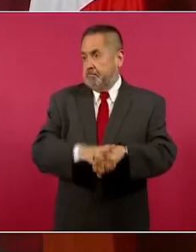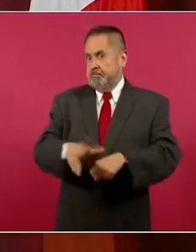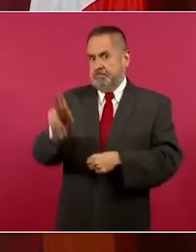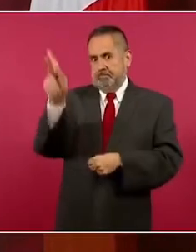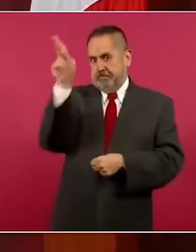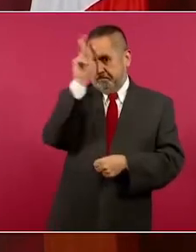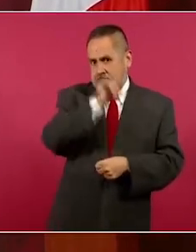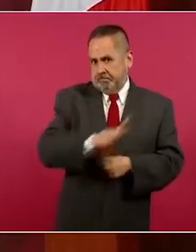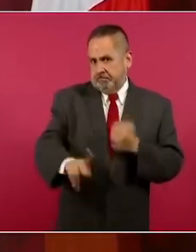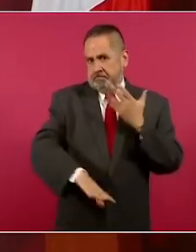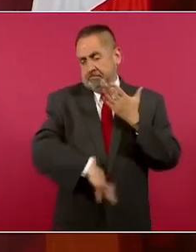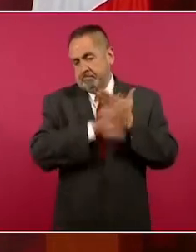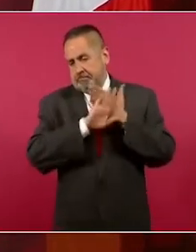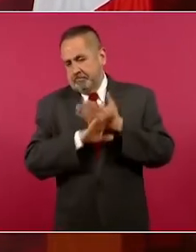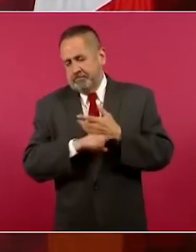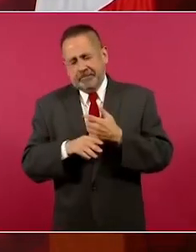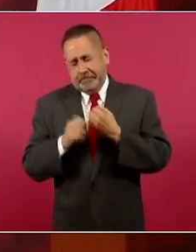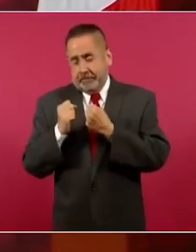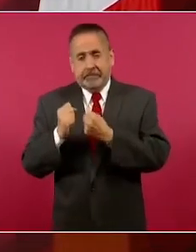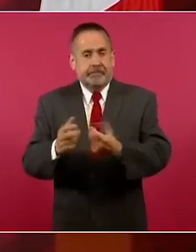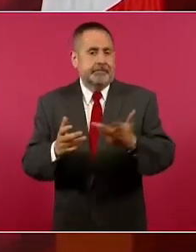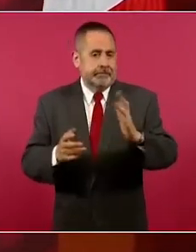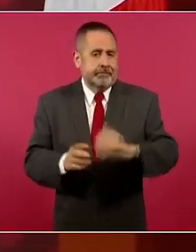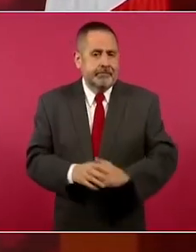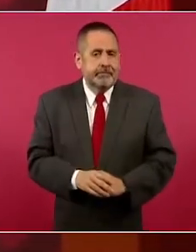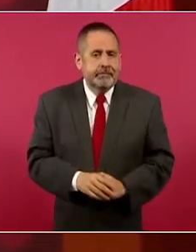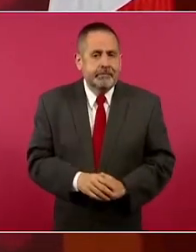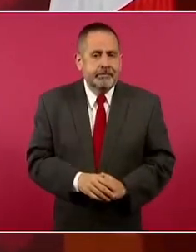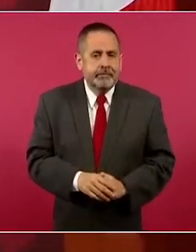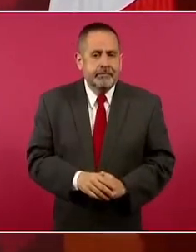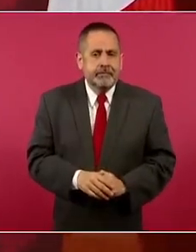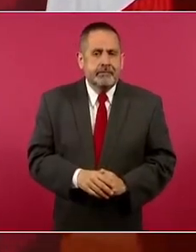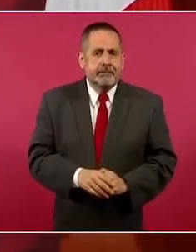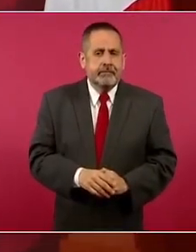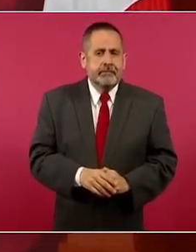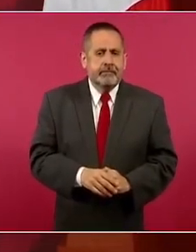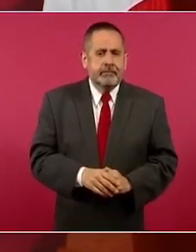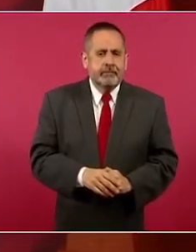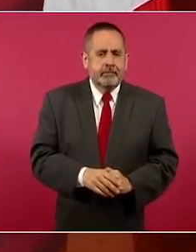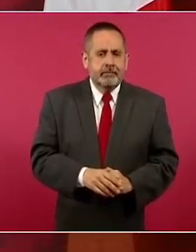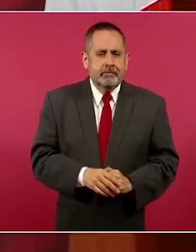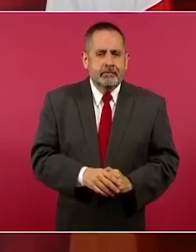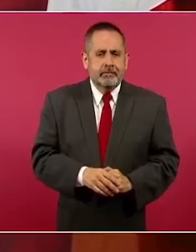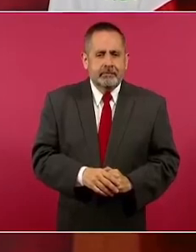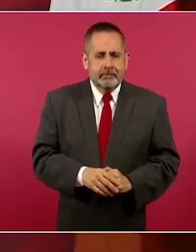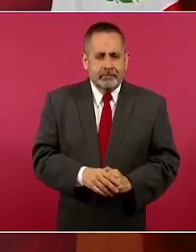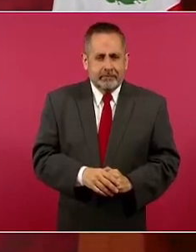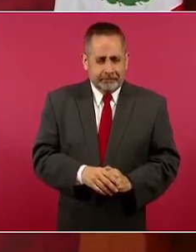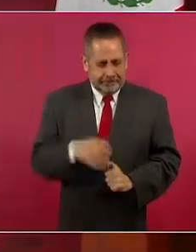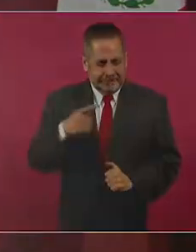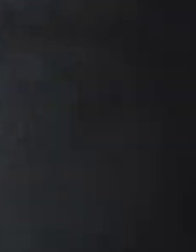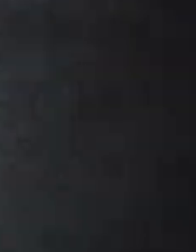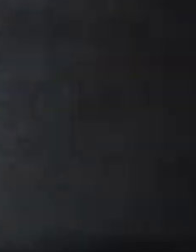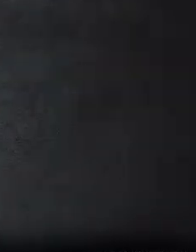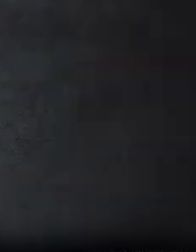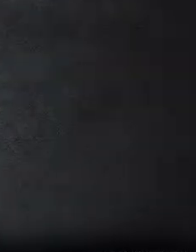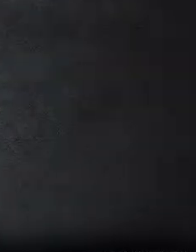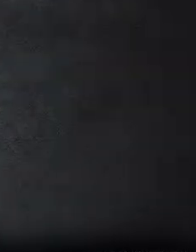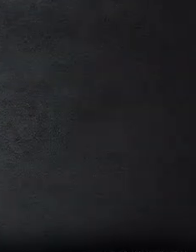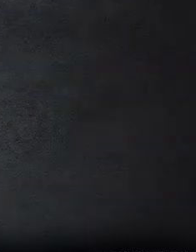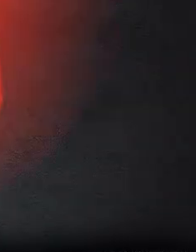Como dirían en mi tierra y en mi agua, y lo mejor es lo peor que se va a poner.